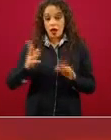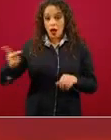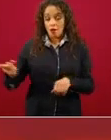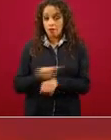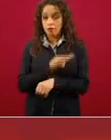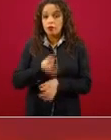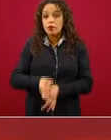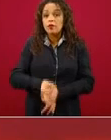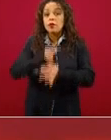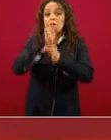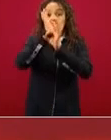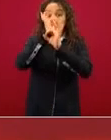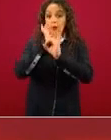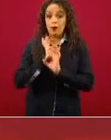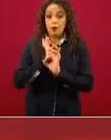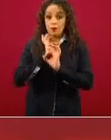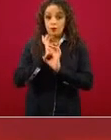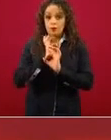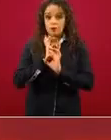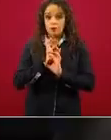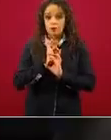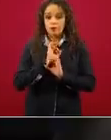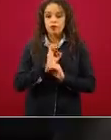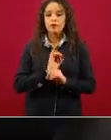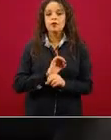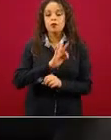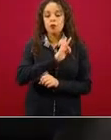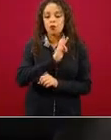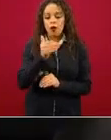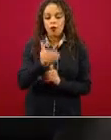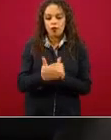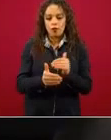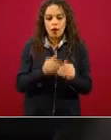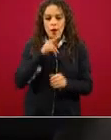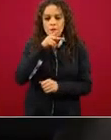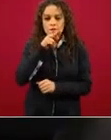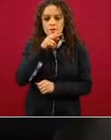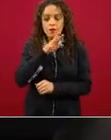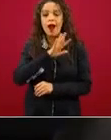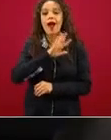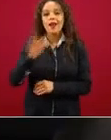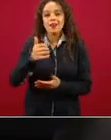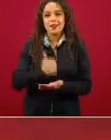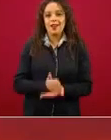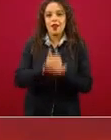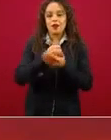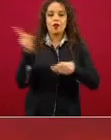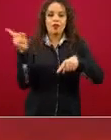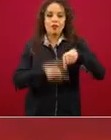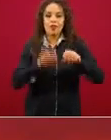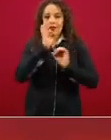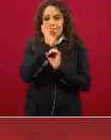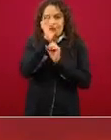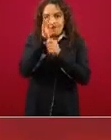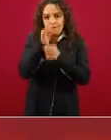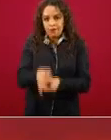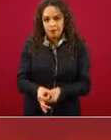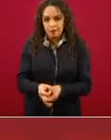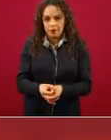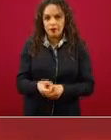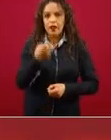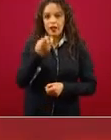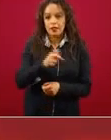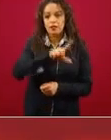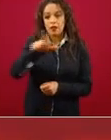intubados logran la extubación. Pueden pasar a un periodo en el cual puede seguir ya de ese grupo